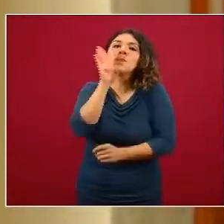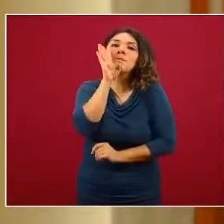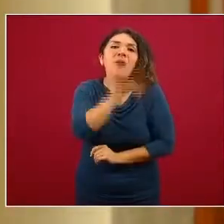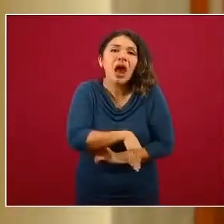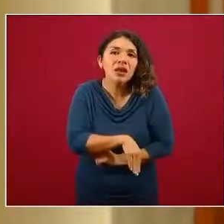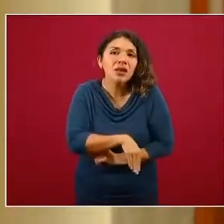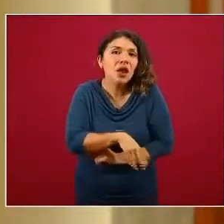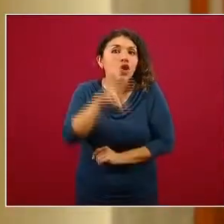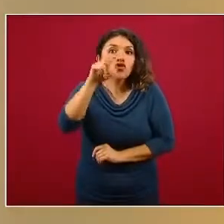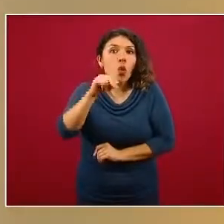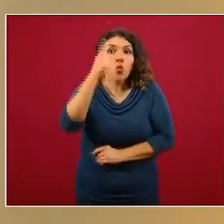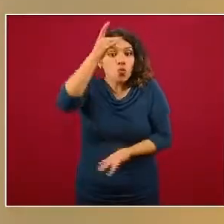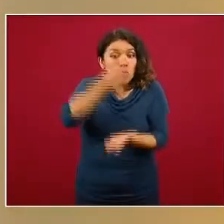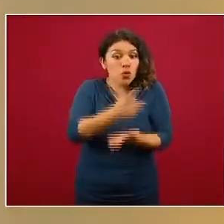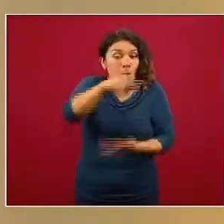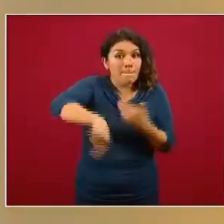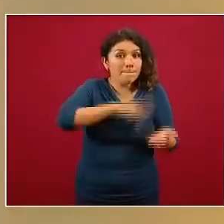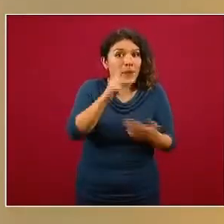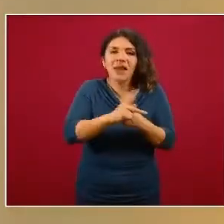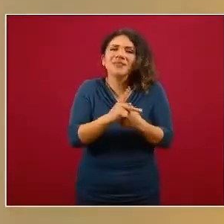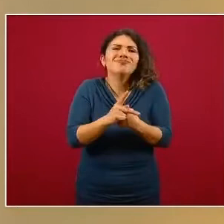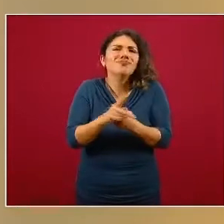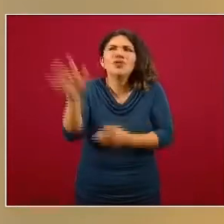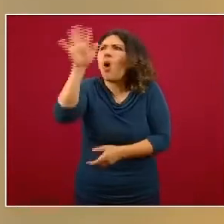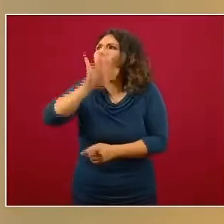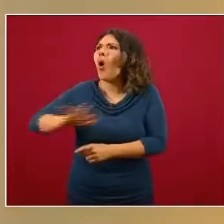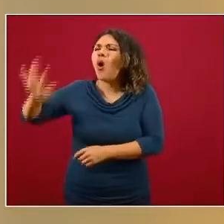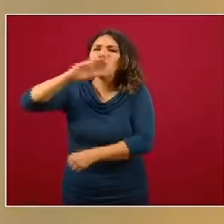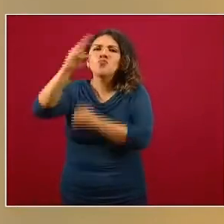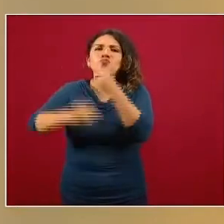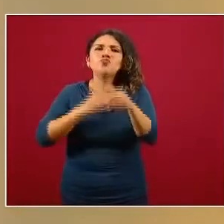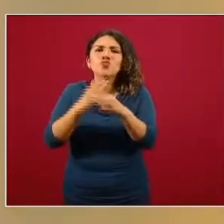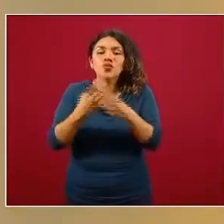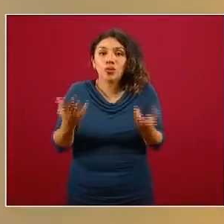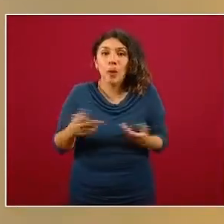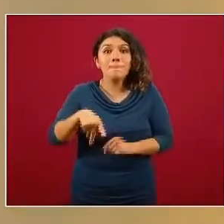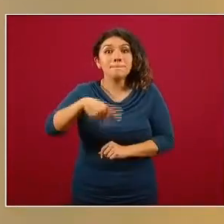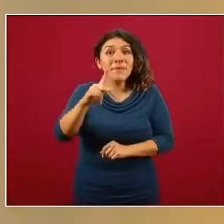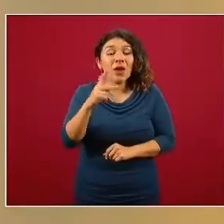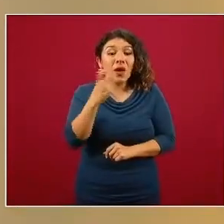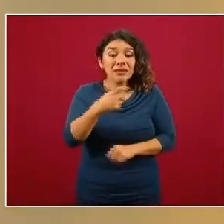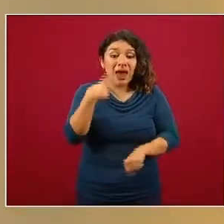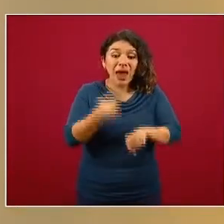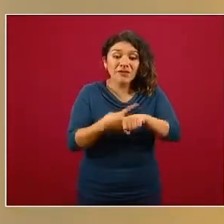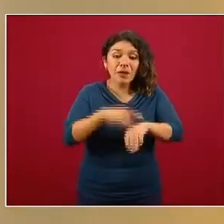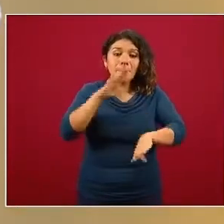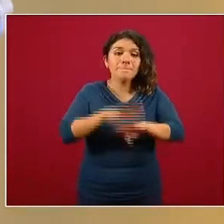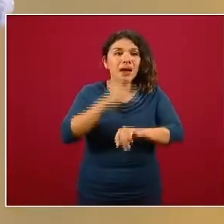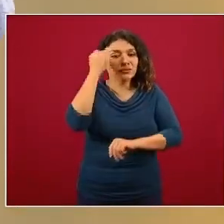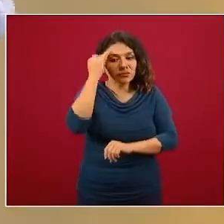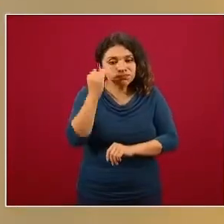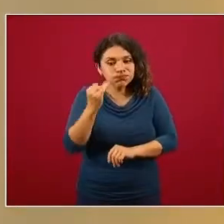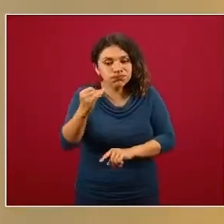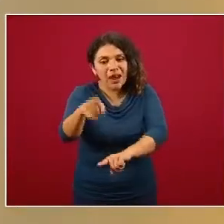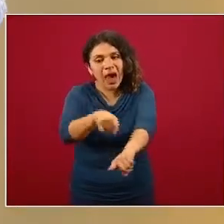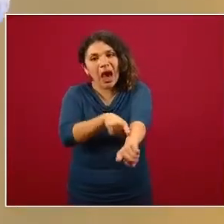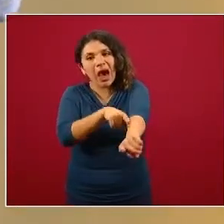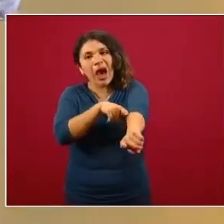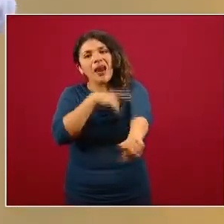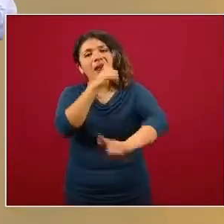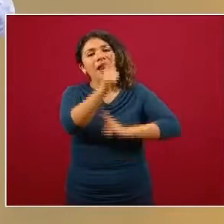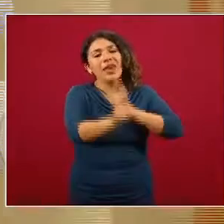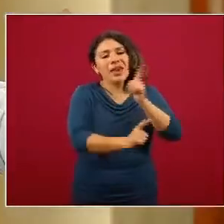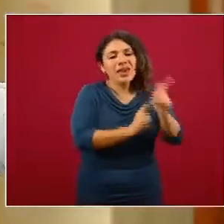un fenómeno local, y le ha pasado a todos los países. Pero en la medida en que la epidemia se hace más larga, porque es lenta,